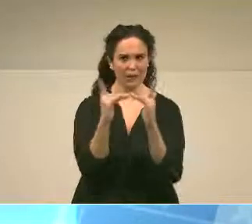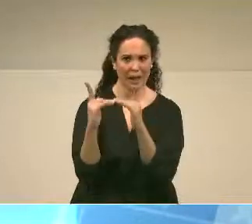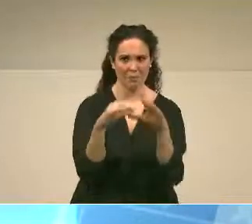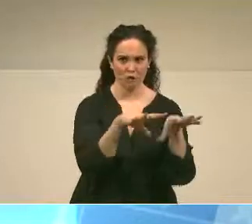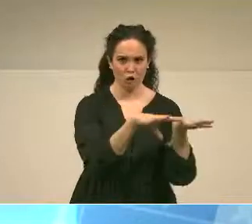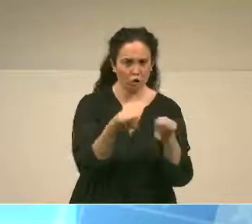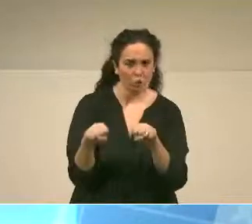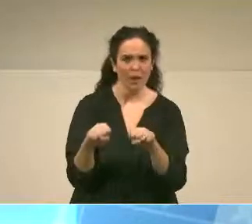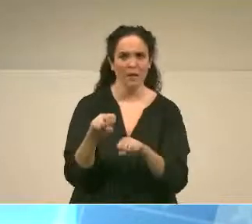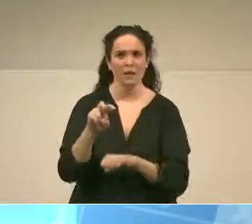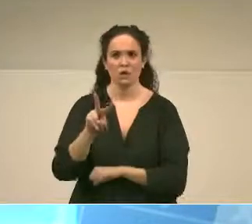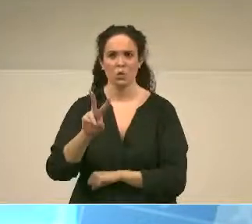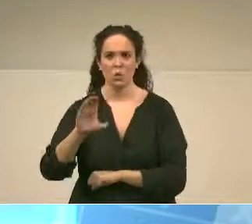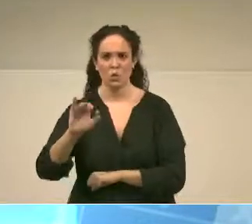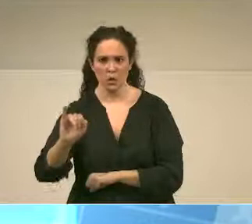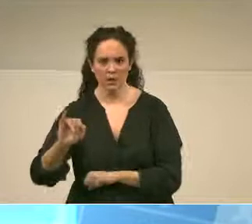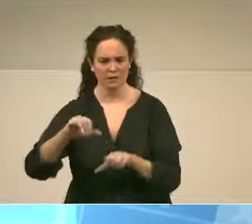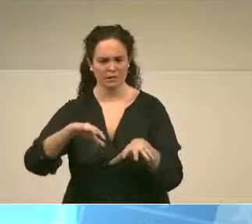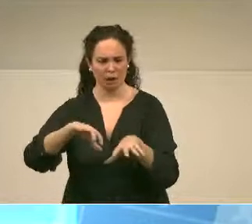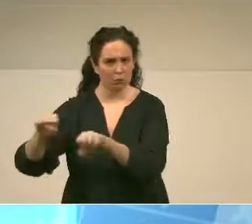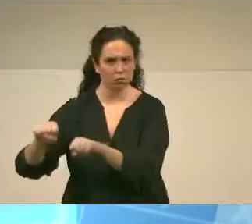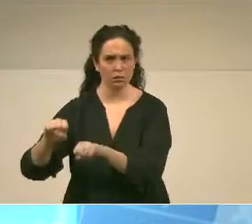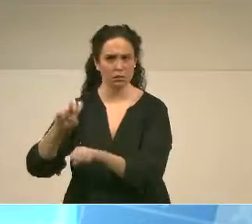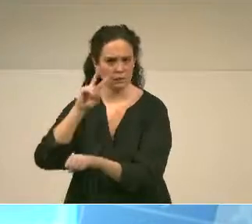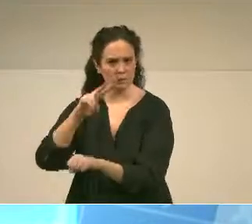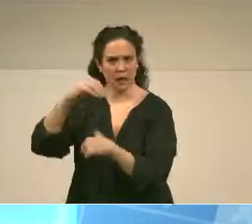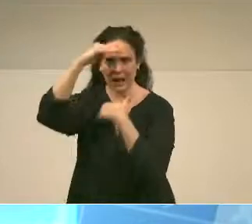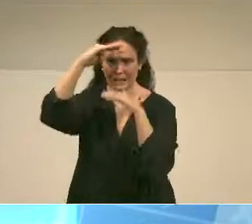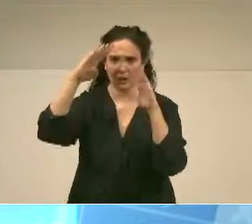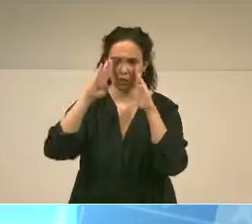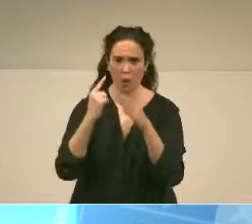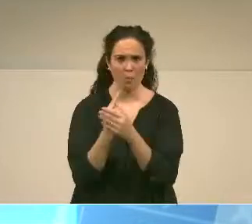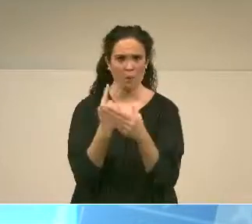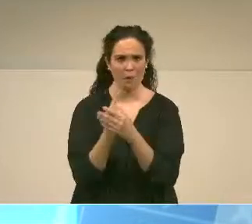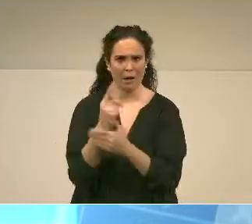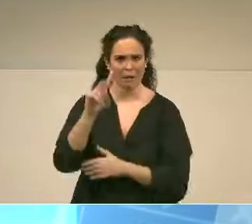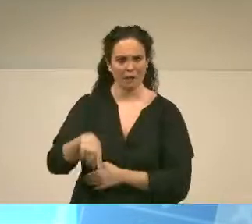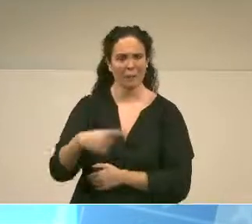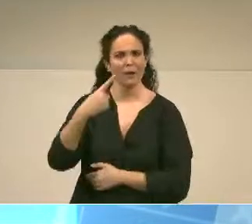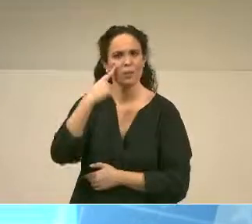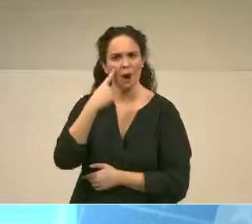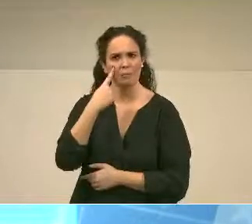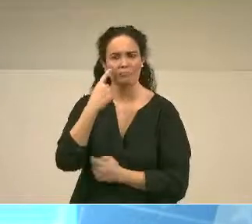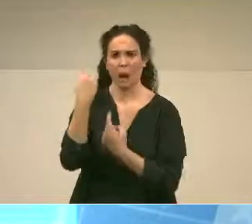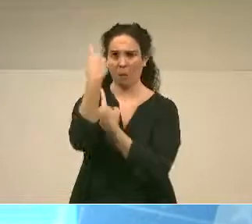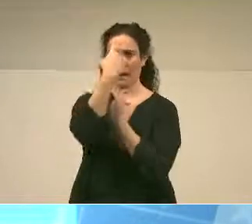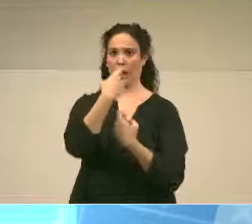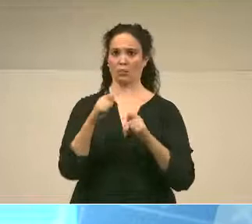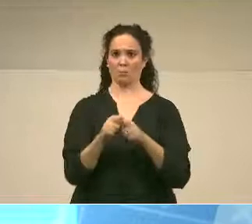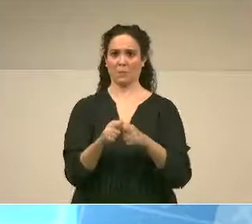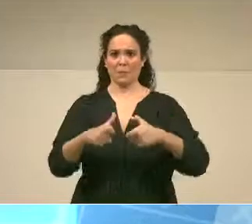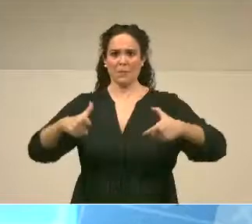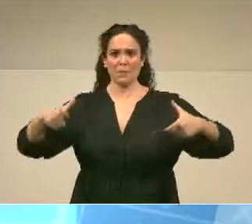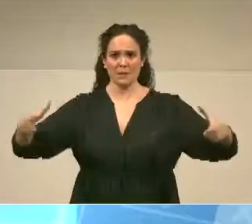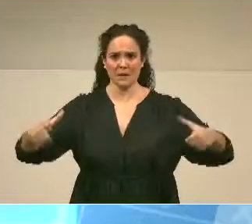la ocupación de las UCIs. También en la atención primaria hay un incremento de consultas y